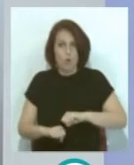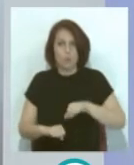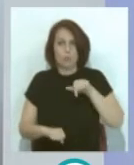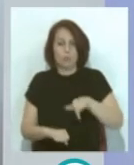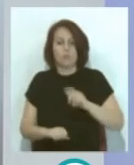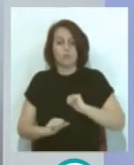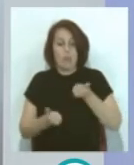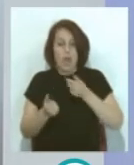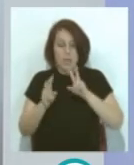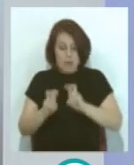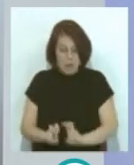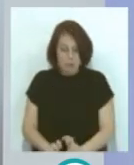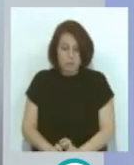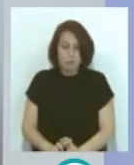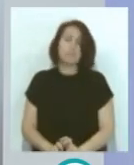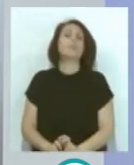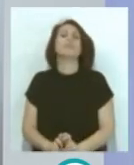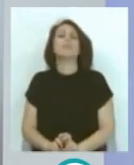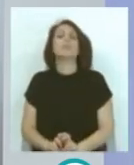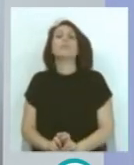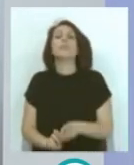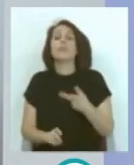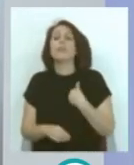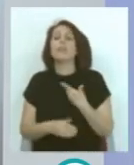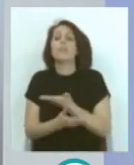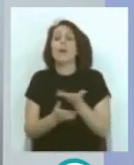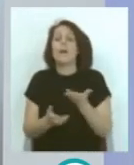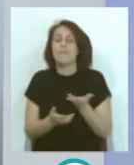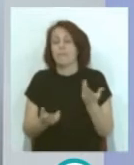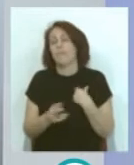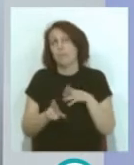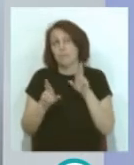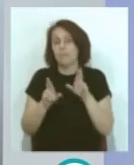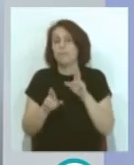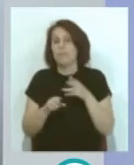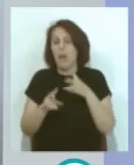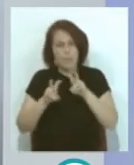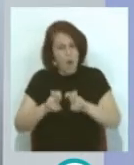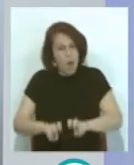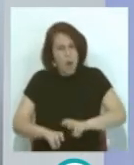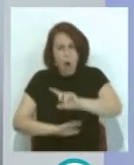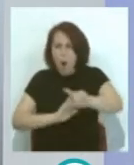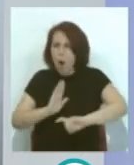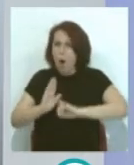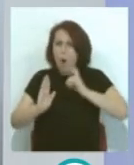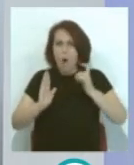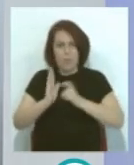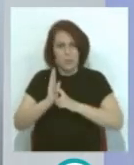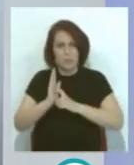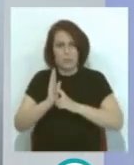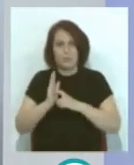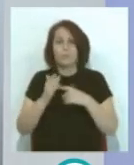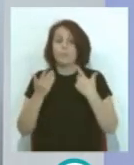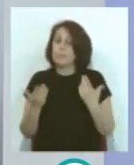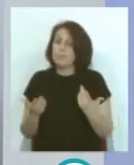esta investigación, que esperan y confían que por bien del fútbol se llegue hasta el final de este proceso de